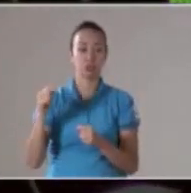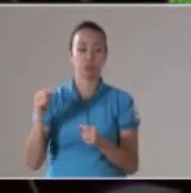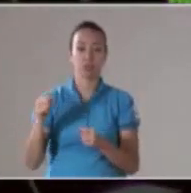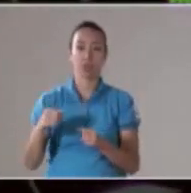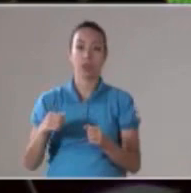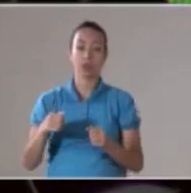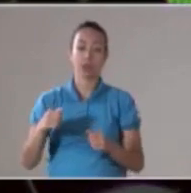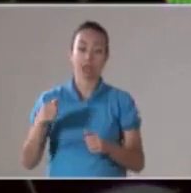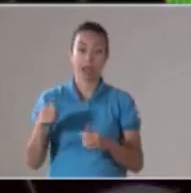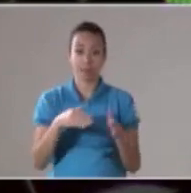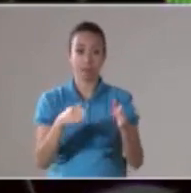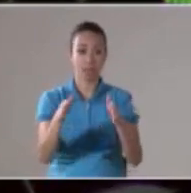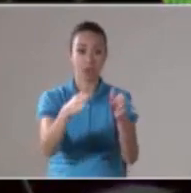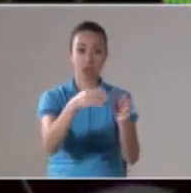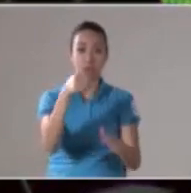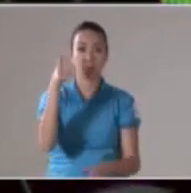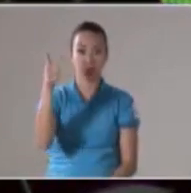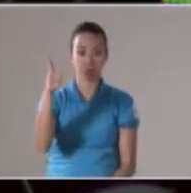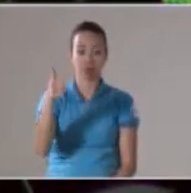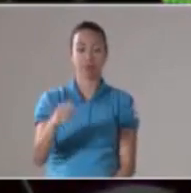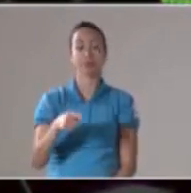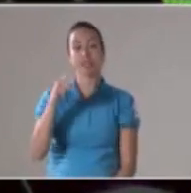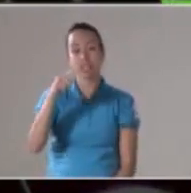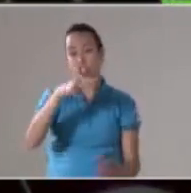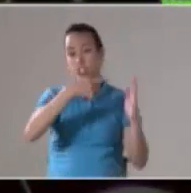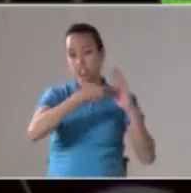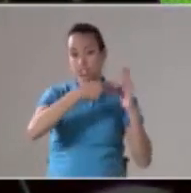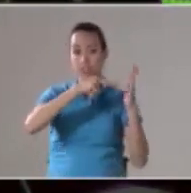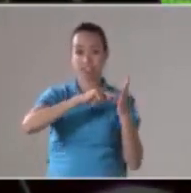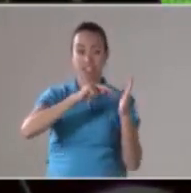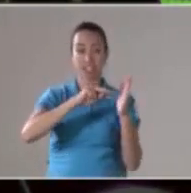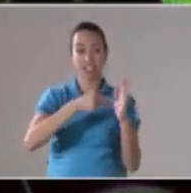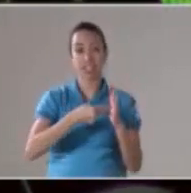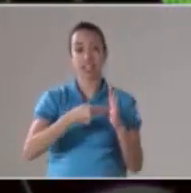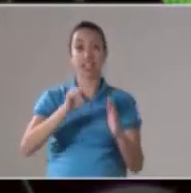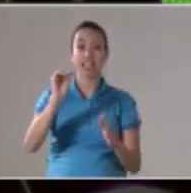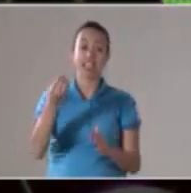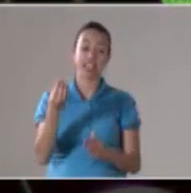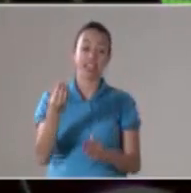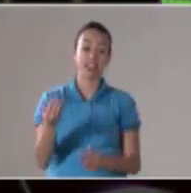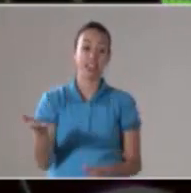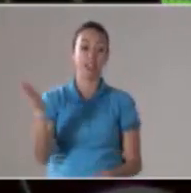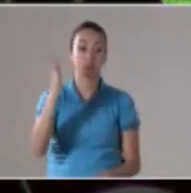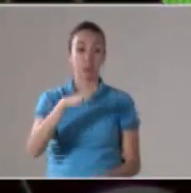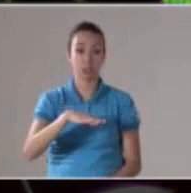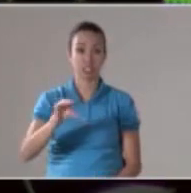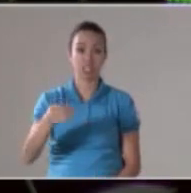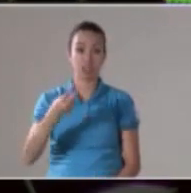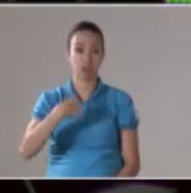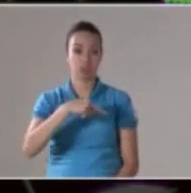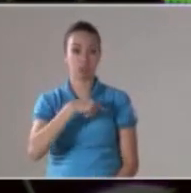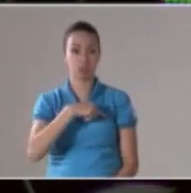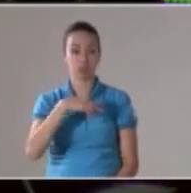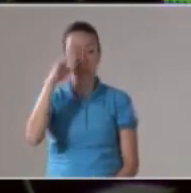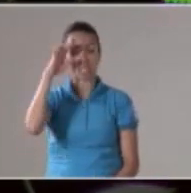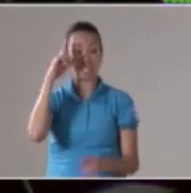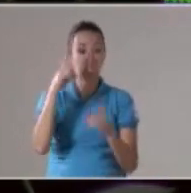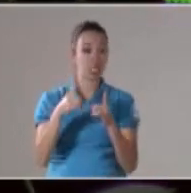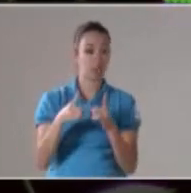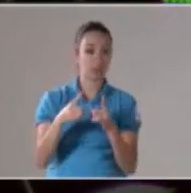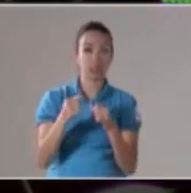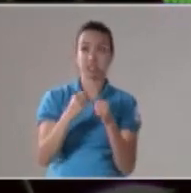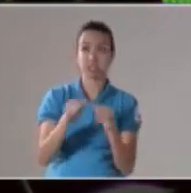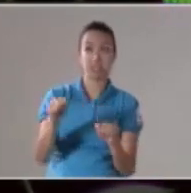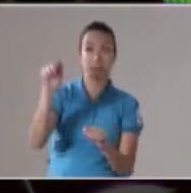nosotros cometimos la abusivez y la altivez de tomar decisiones por nuestras propias pistolas